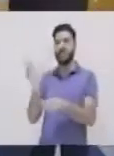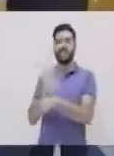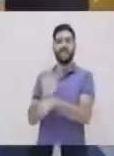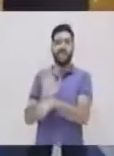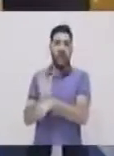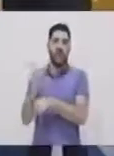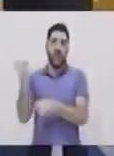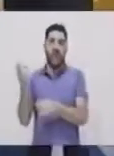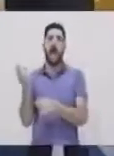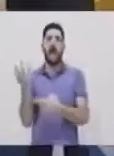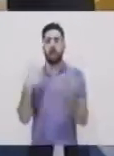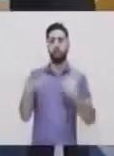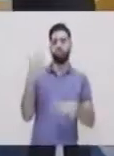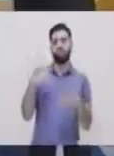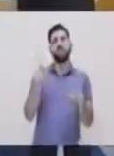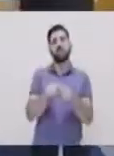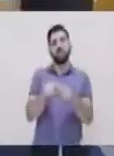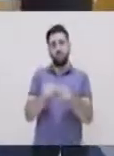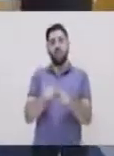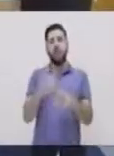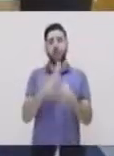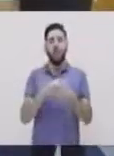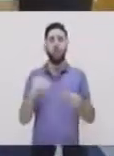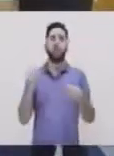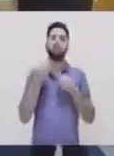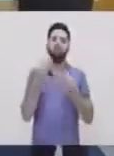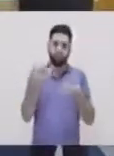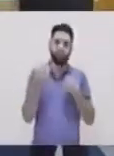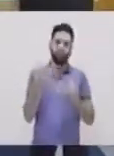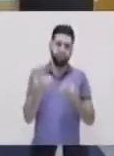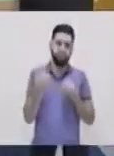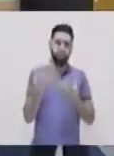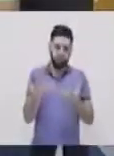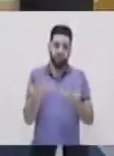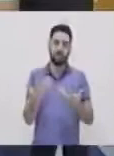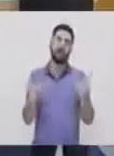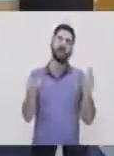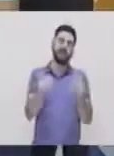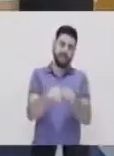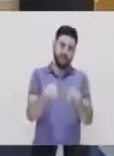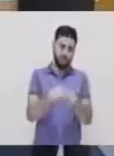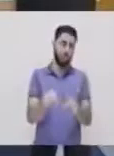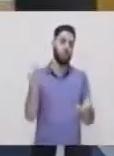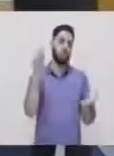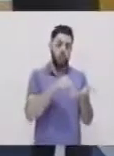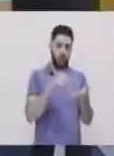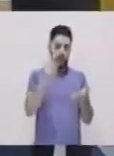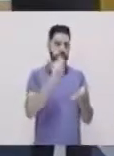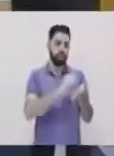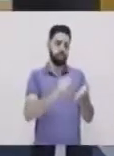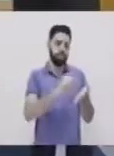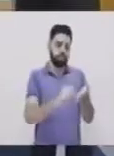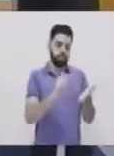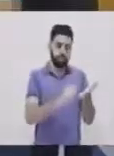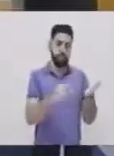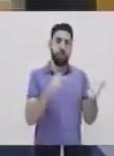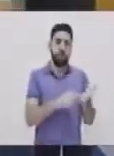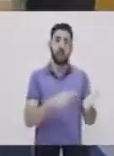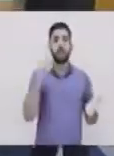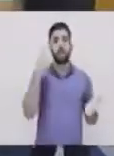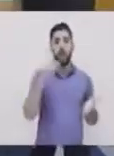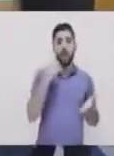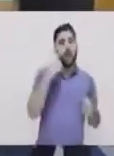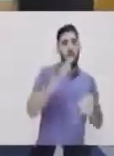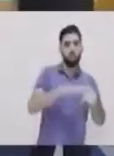un texto narrativo con una introducción, y desenlace. Lo podemos hacer de la misma forma en el reportaje. E incluso es una técnica para llamar